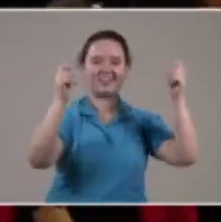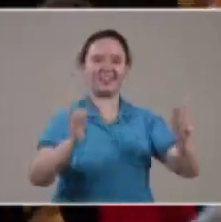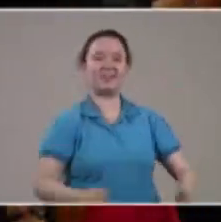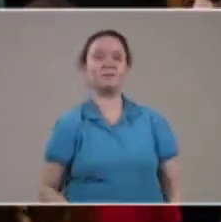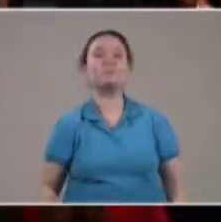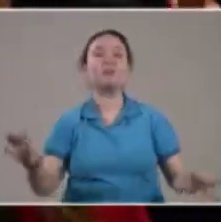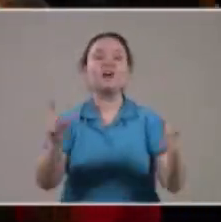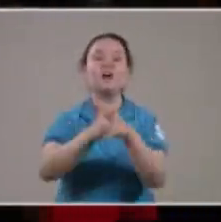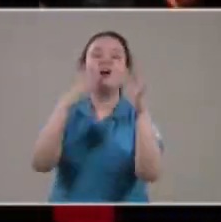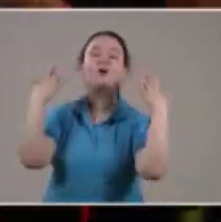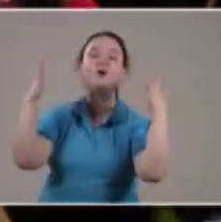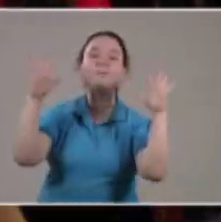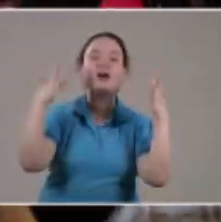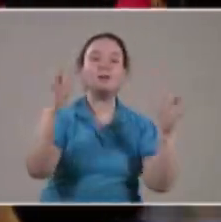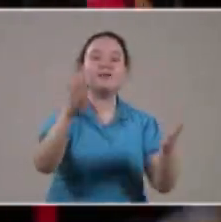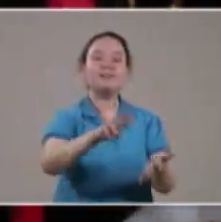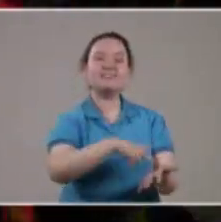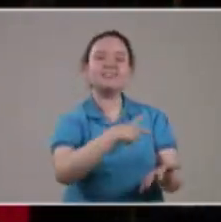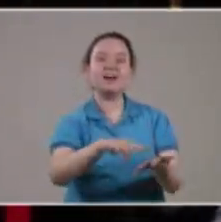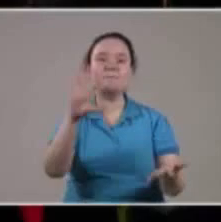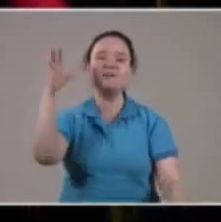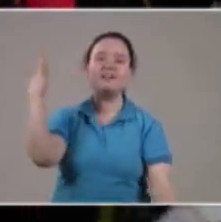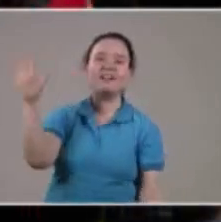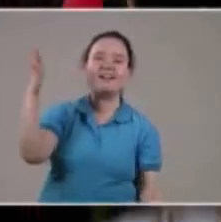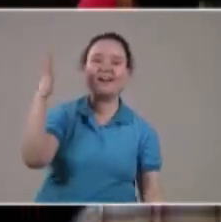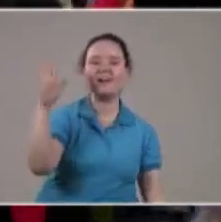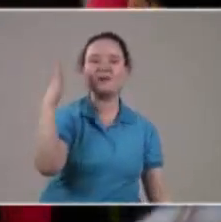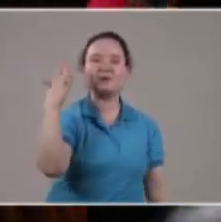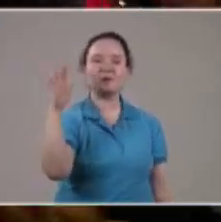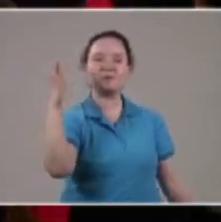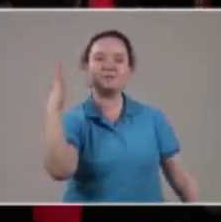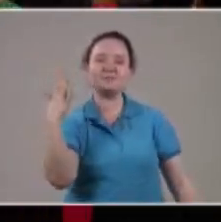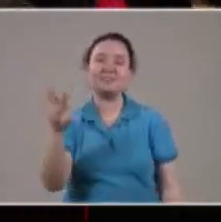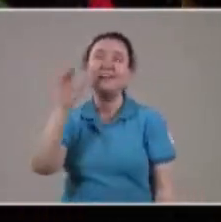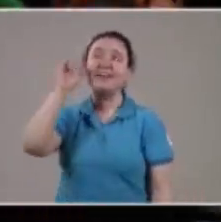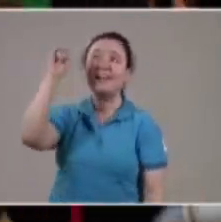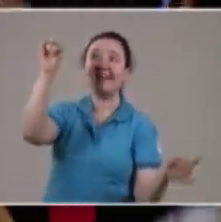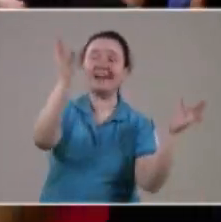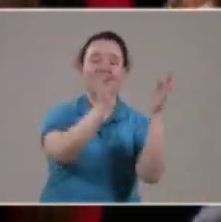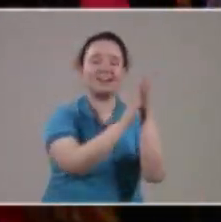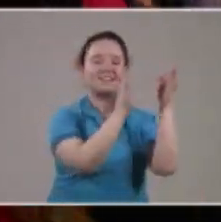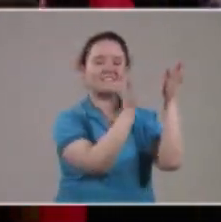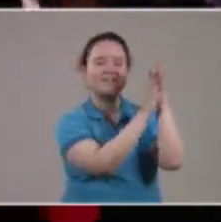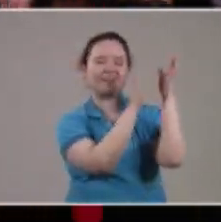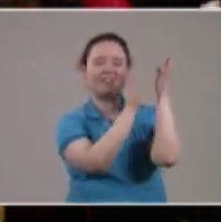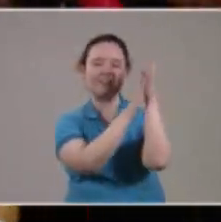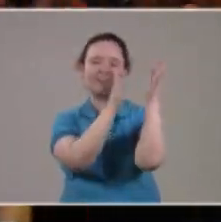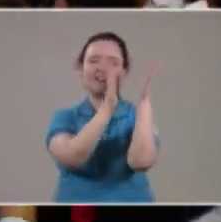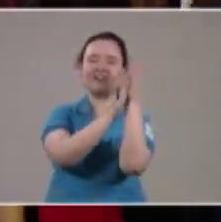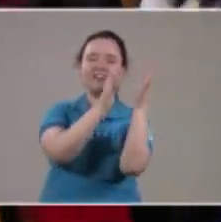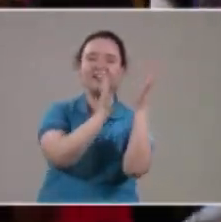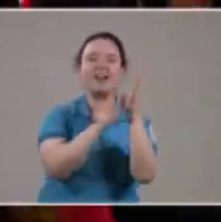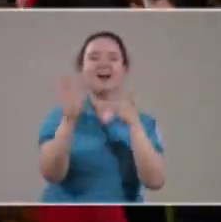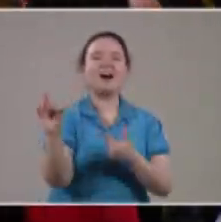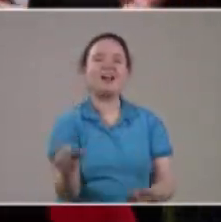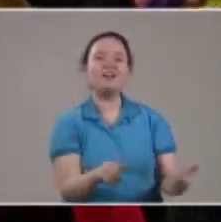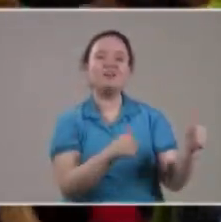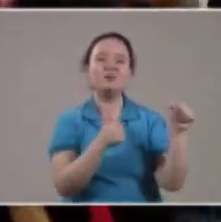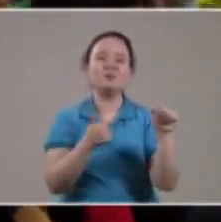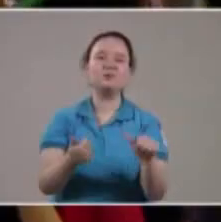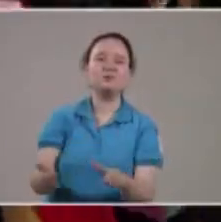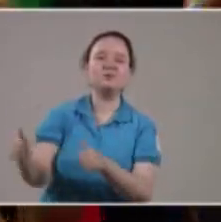Celebraré con palma, danza y pandero. Le alabaré.